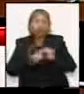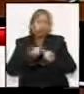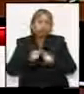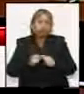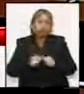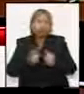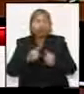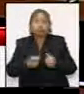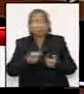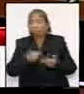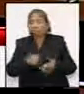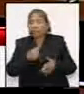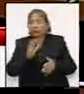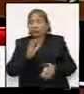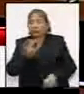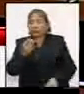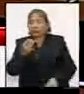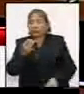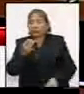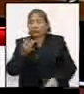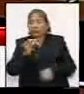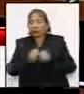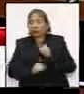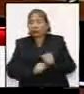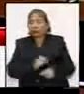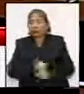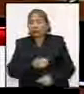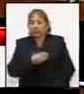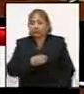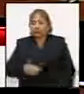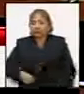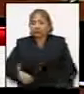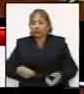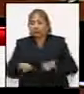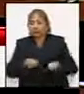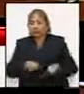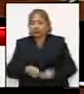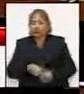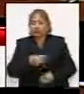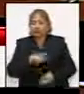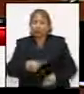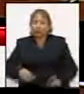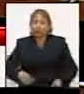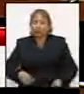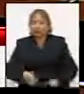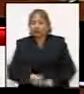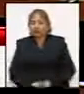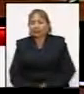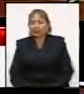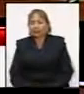tiempo, 18 años después, cuando era ministro de Economía el que fue.